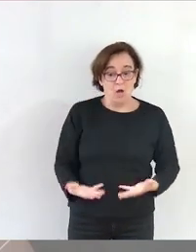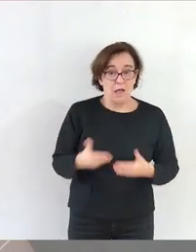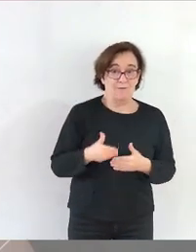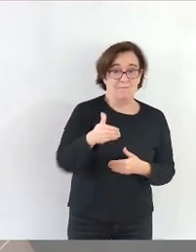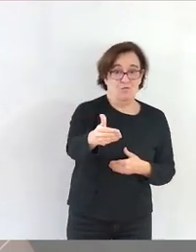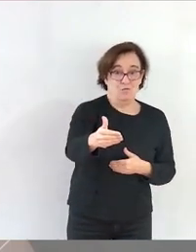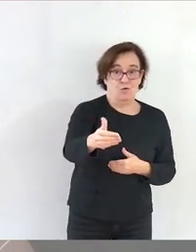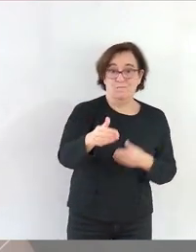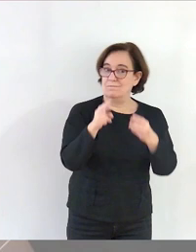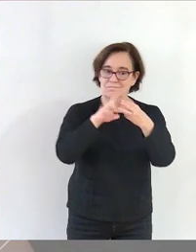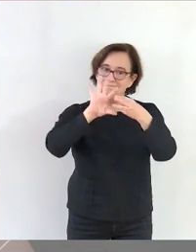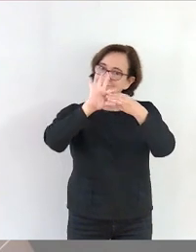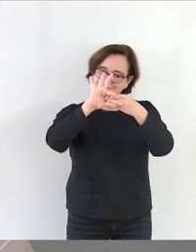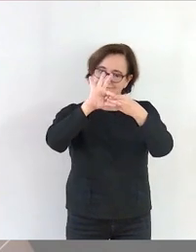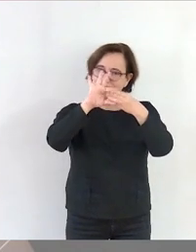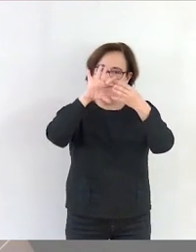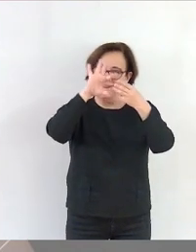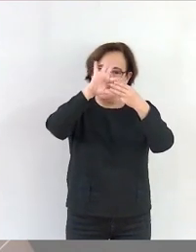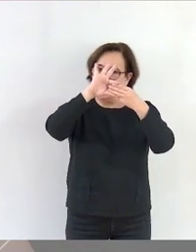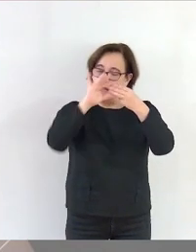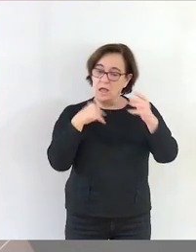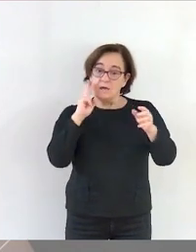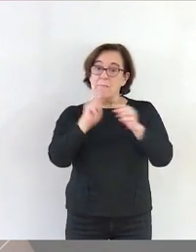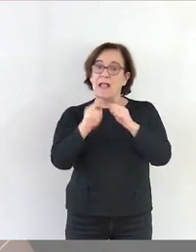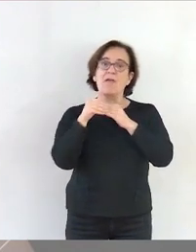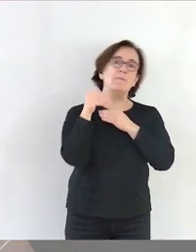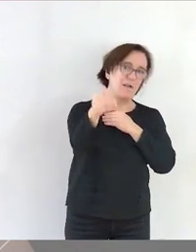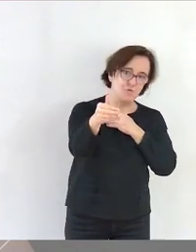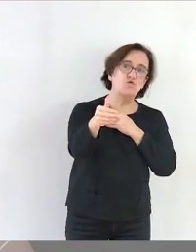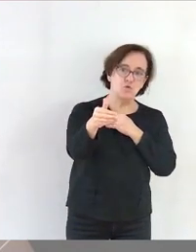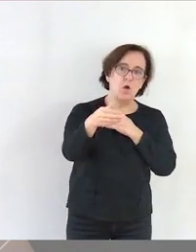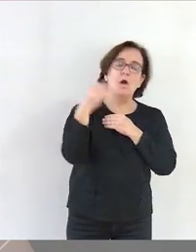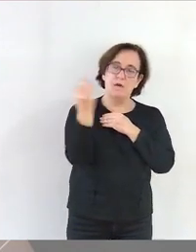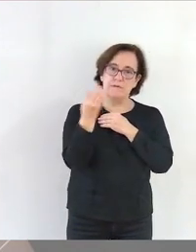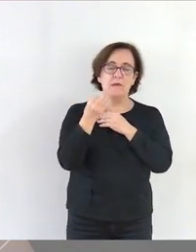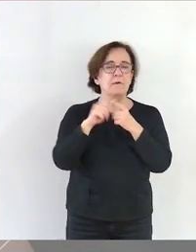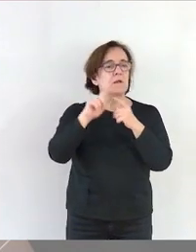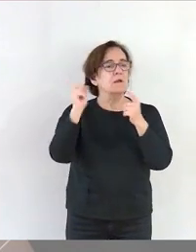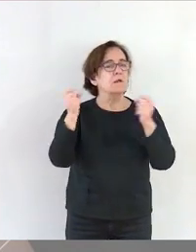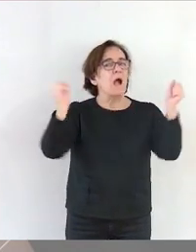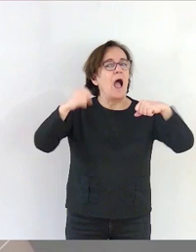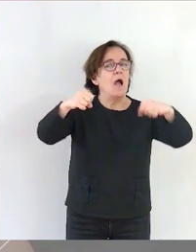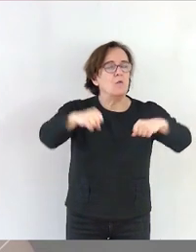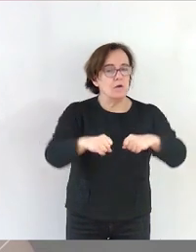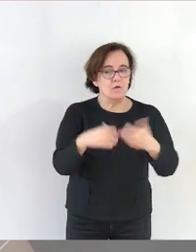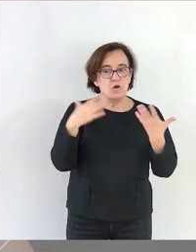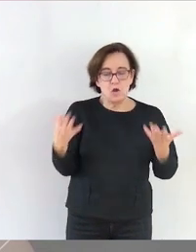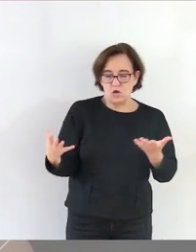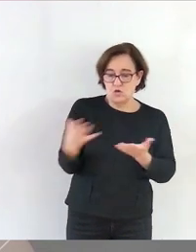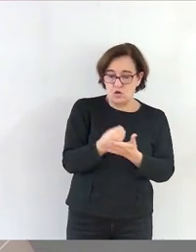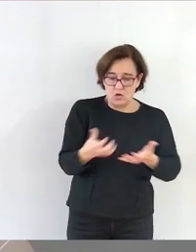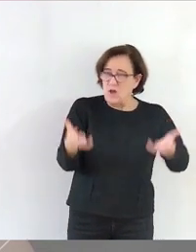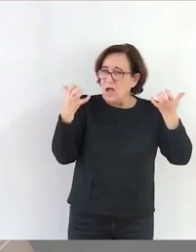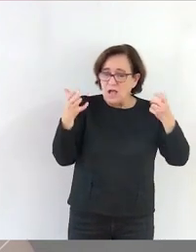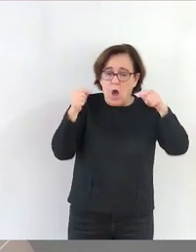cómo vivirán eso implica que hay que tener mirada de largo alcance y hay que tener una serie de acuerdos en el cual todos ganemos